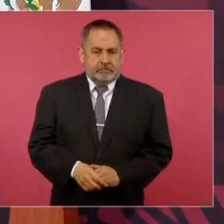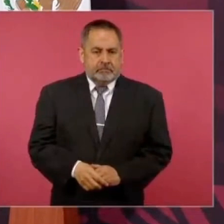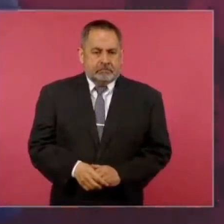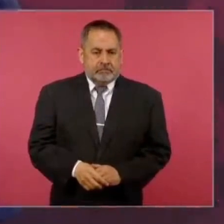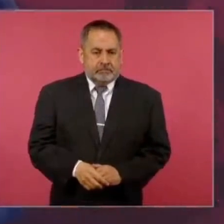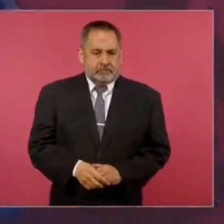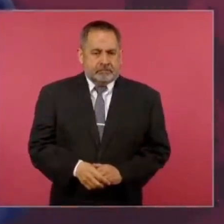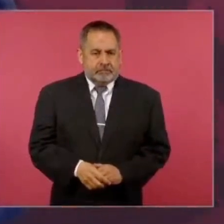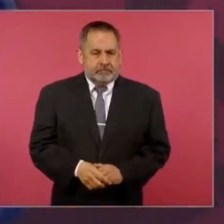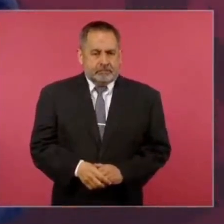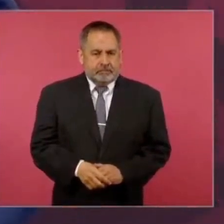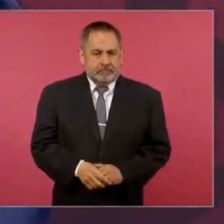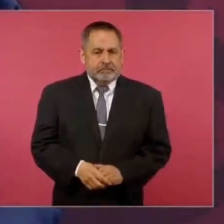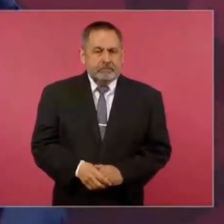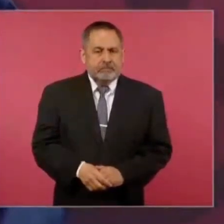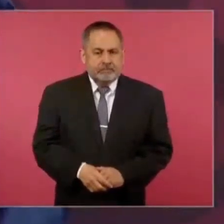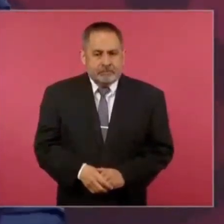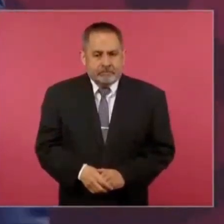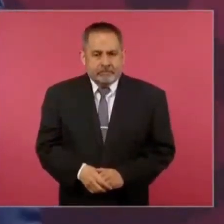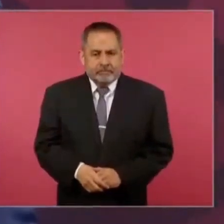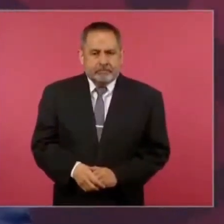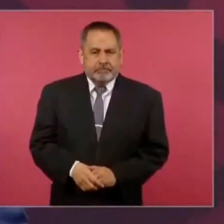Pero